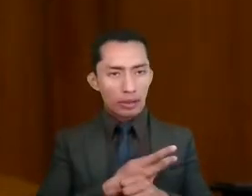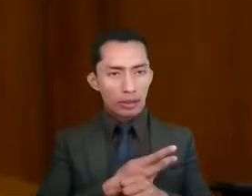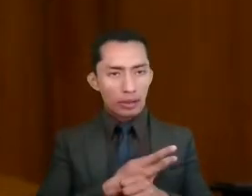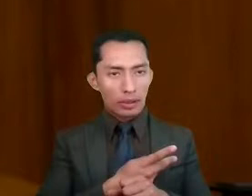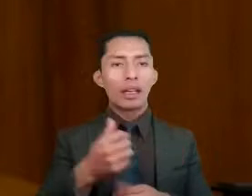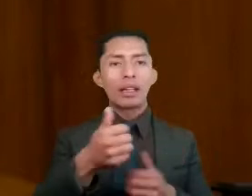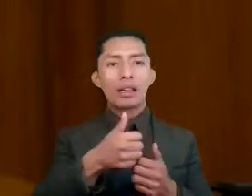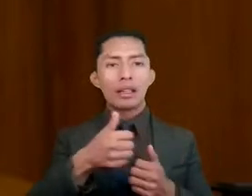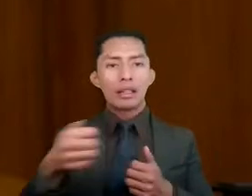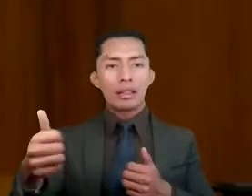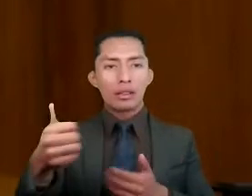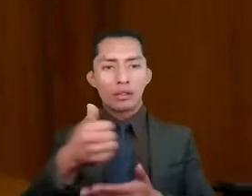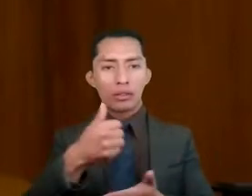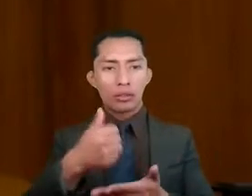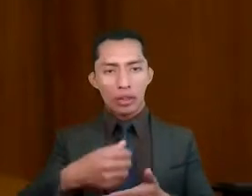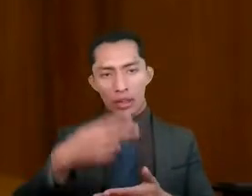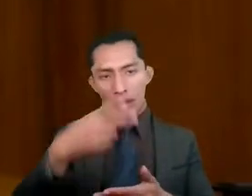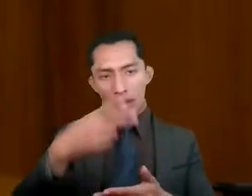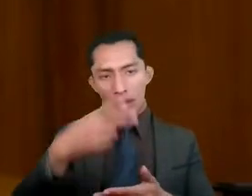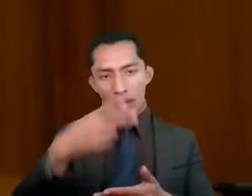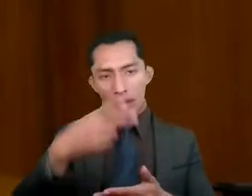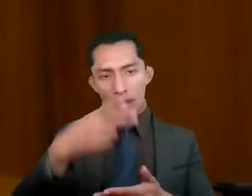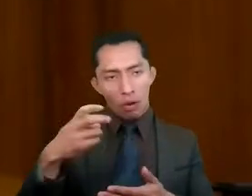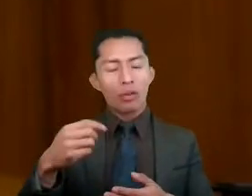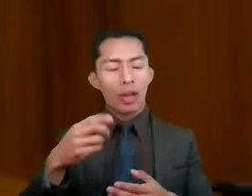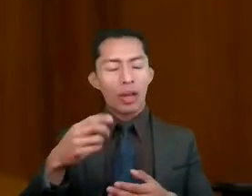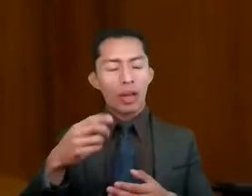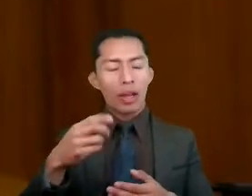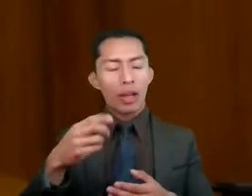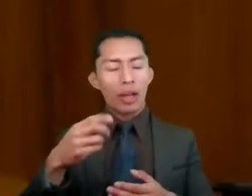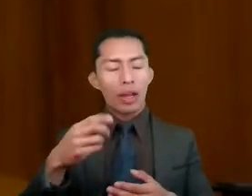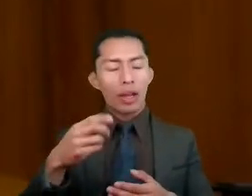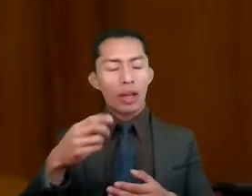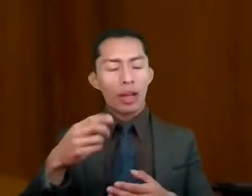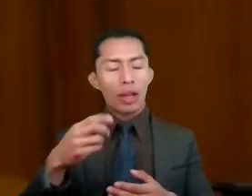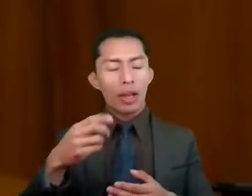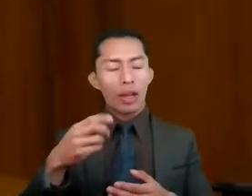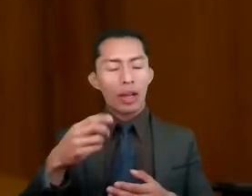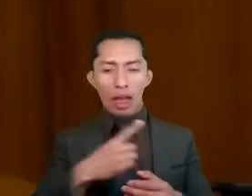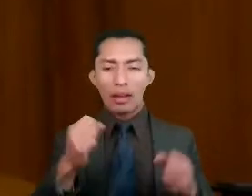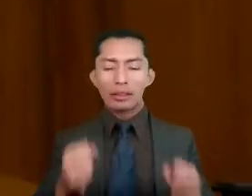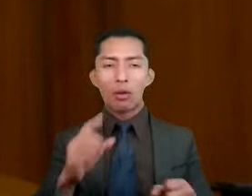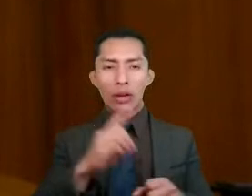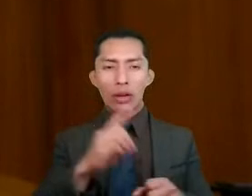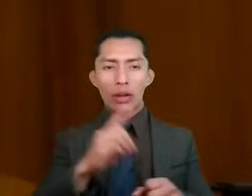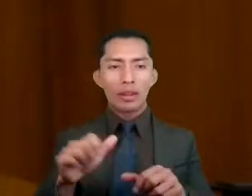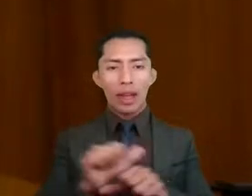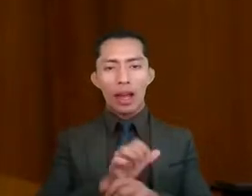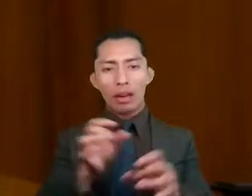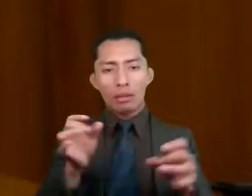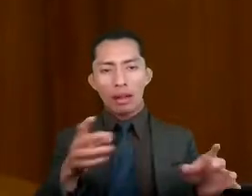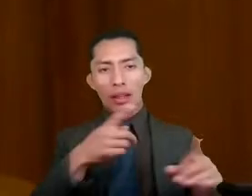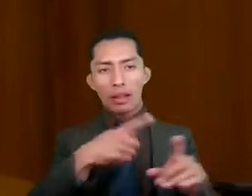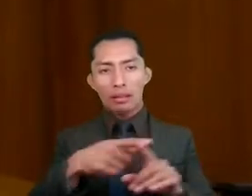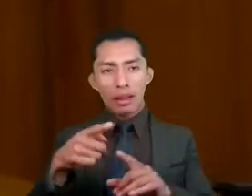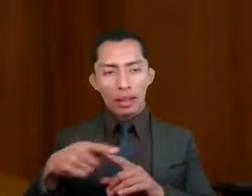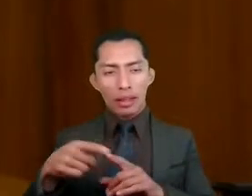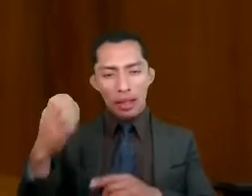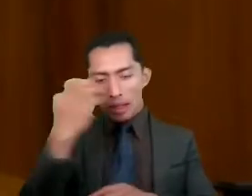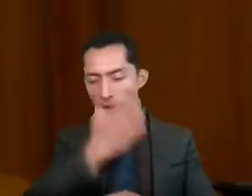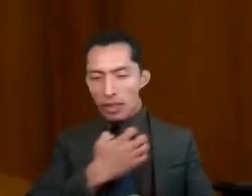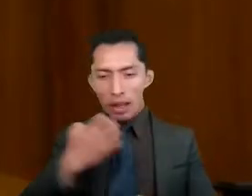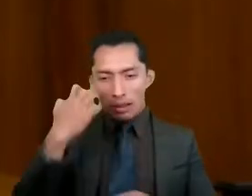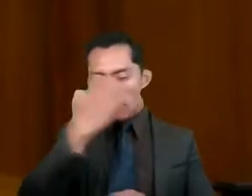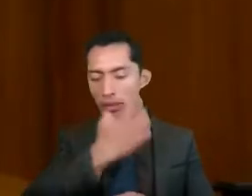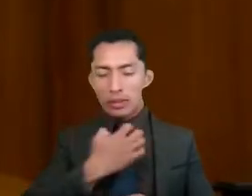de México, y en ese momento lo que estamos haciendo son arcos de seguridad en las diferentes carreteras para después del robo, y de